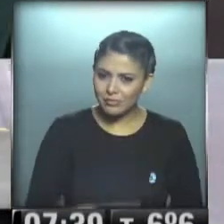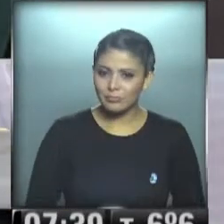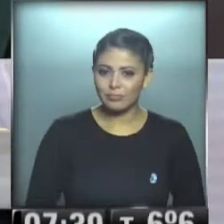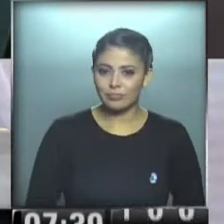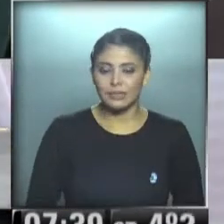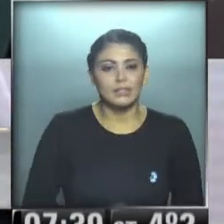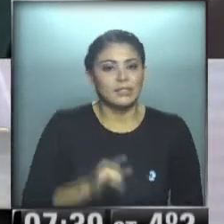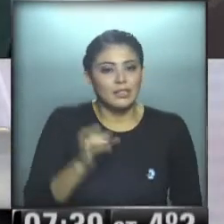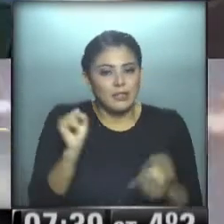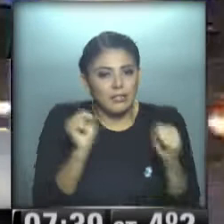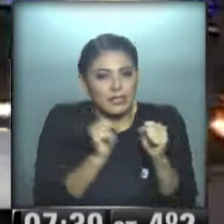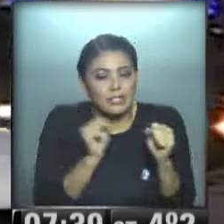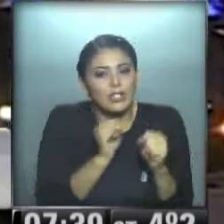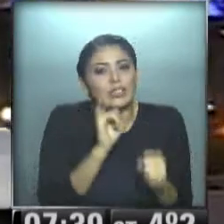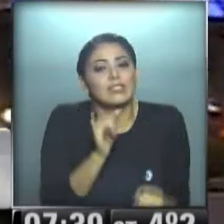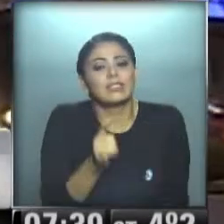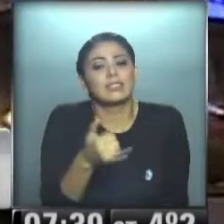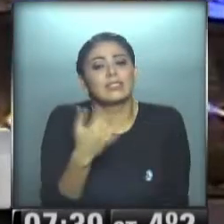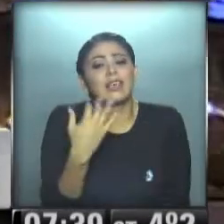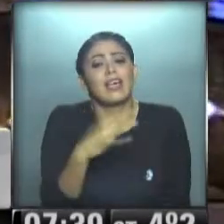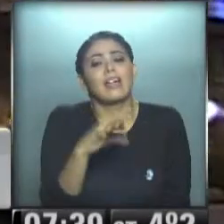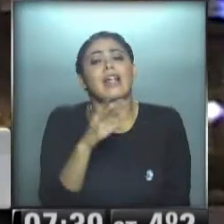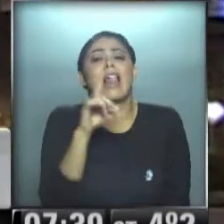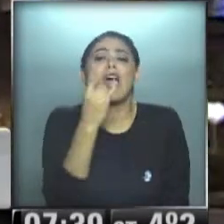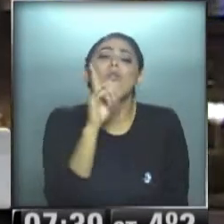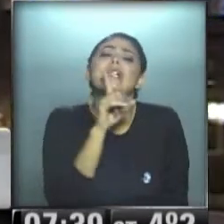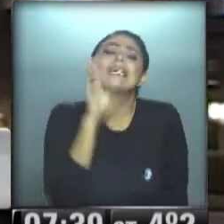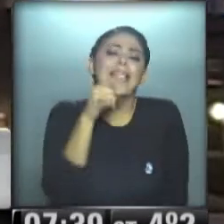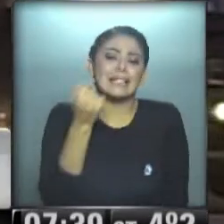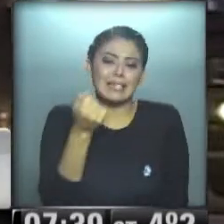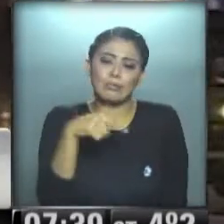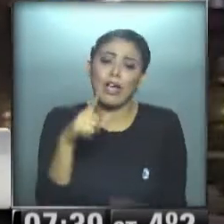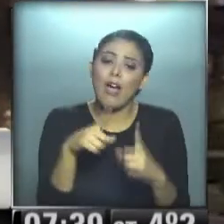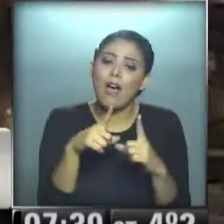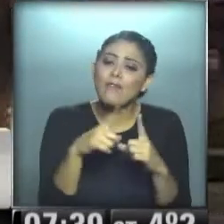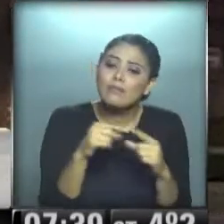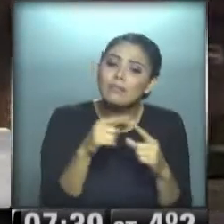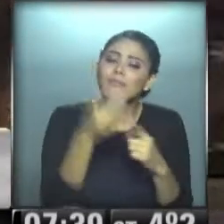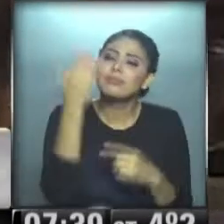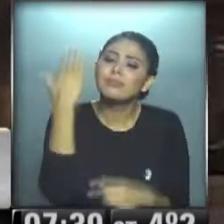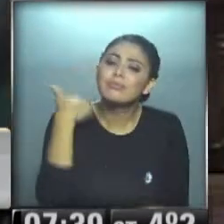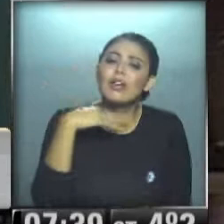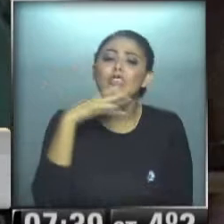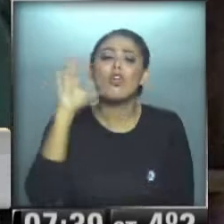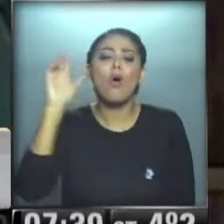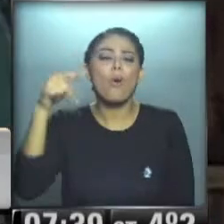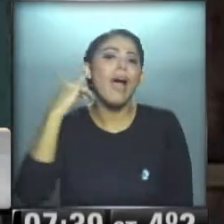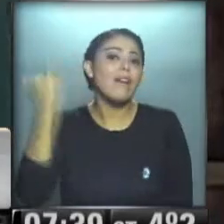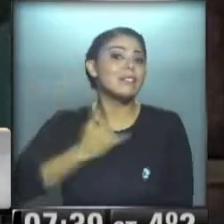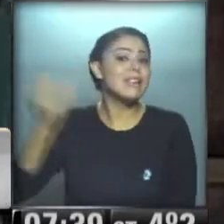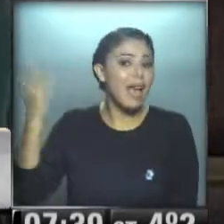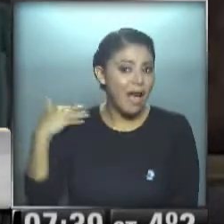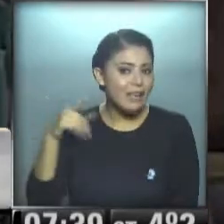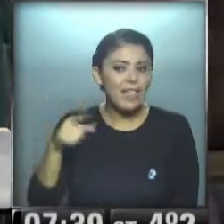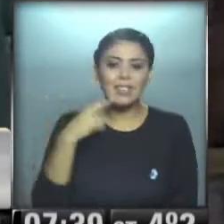muchos fríos y laurita por favor esa fecha que han dado juan carlos bartolo tarde la recordaba antes